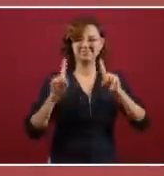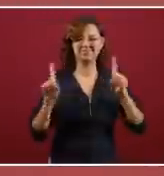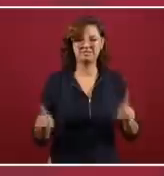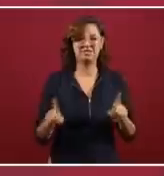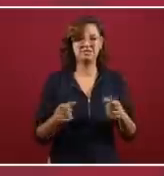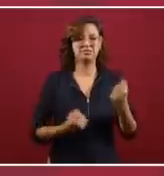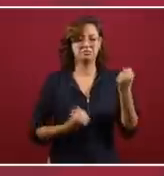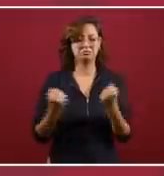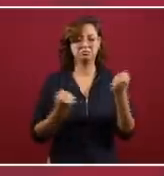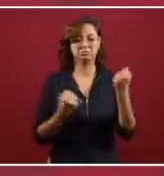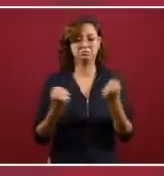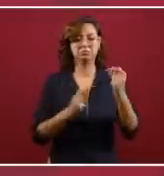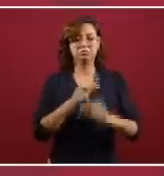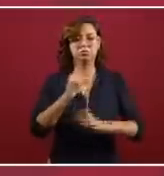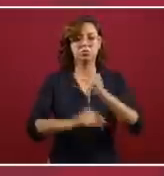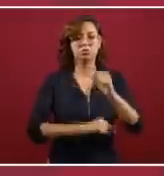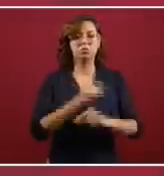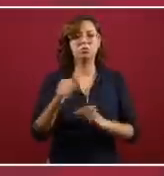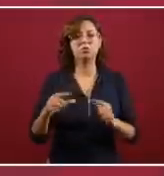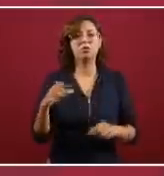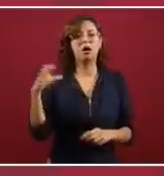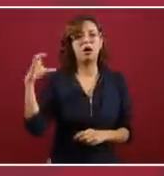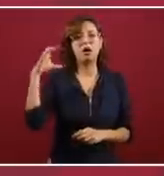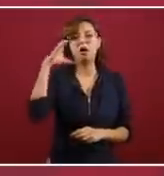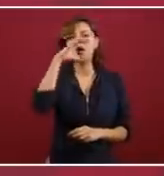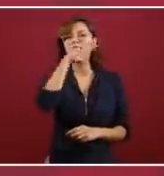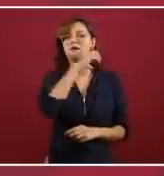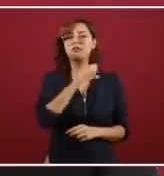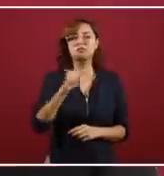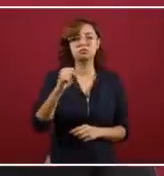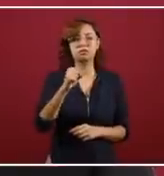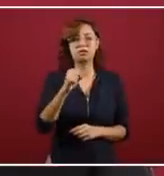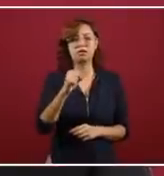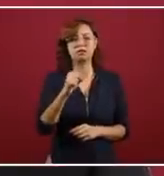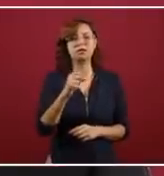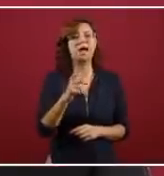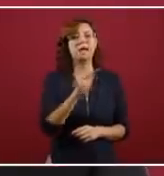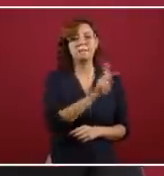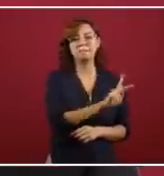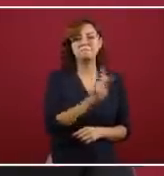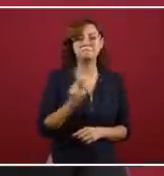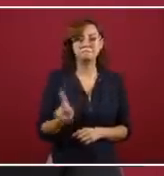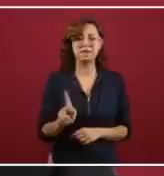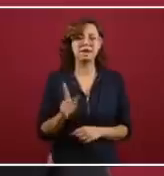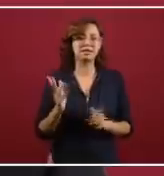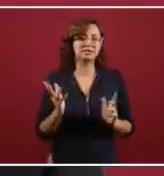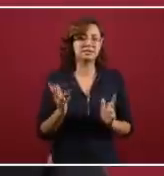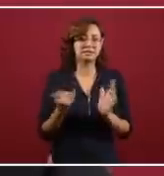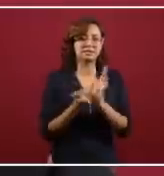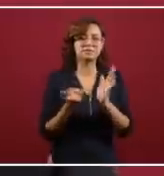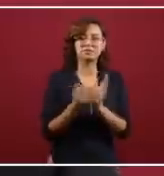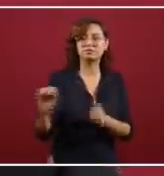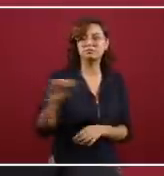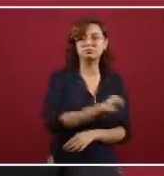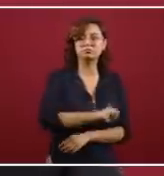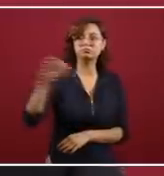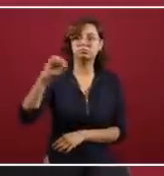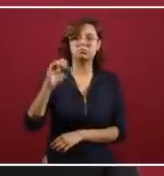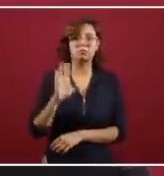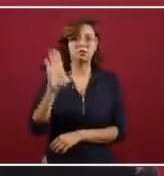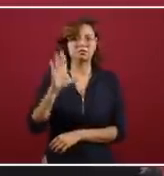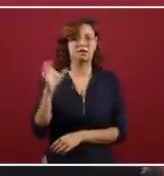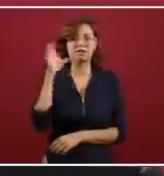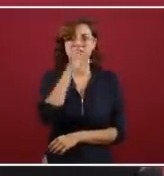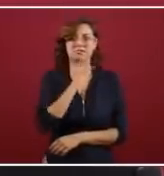calentaban. ¿Sí? Eso es inflación, se calienta un carro.